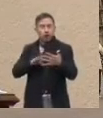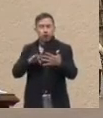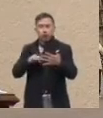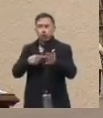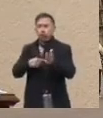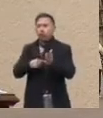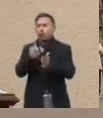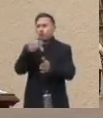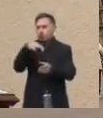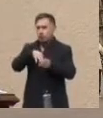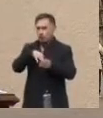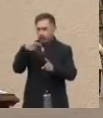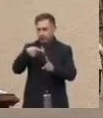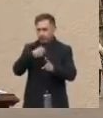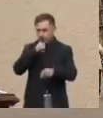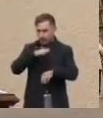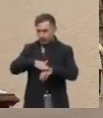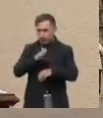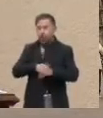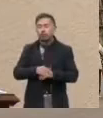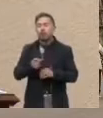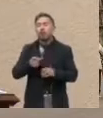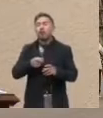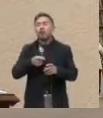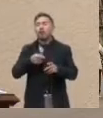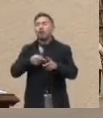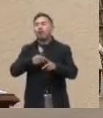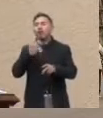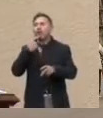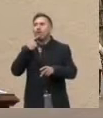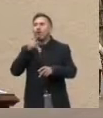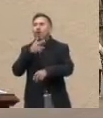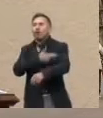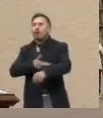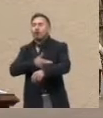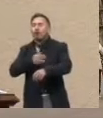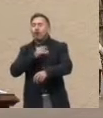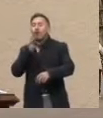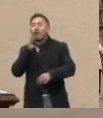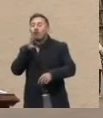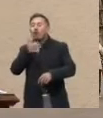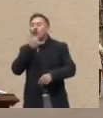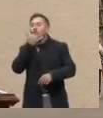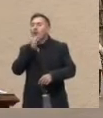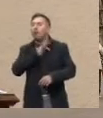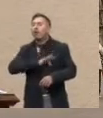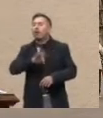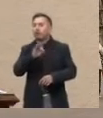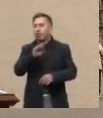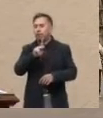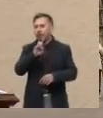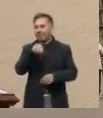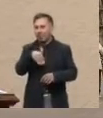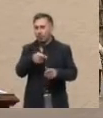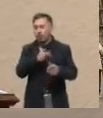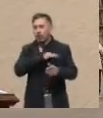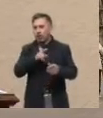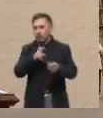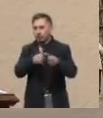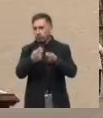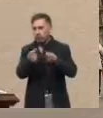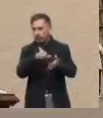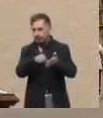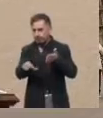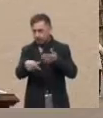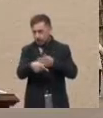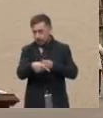votación, el inicio de un procedimiento para la eventual pérdida al registro del partido político señalado y la homologación del